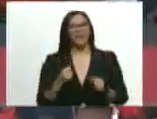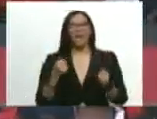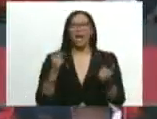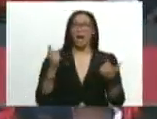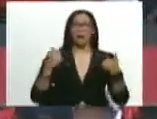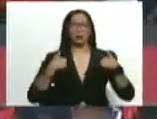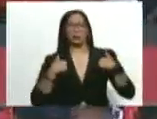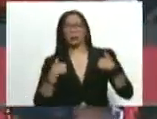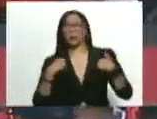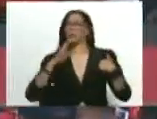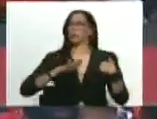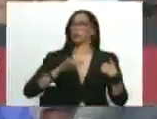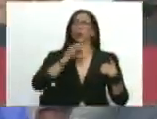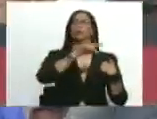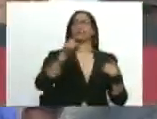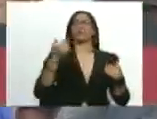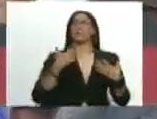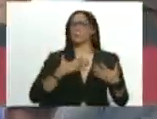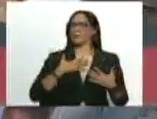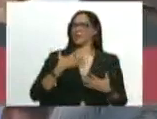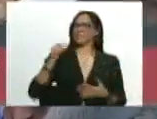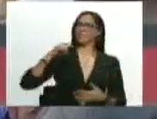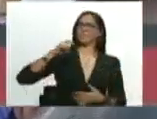ustedes me necesitan